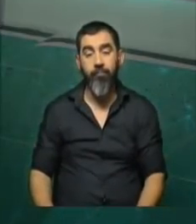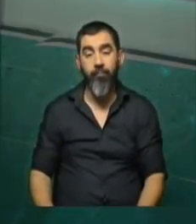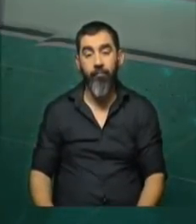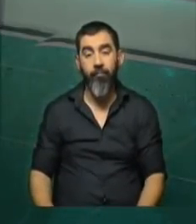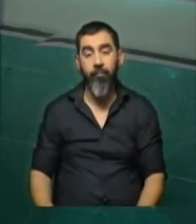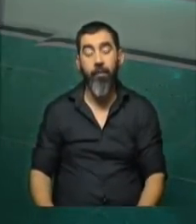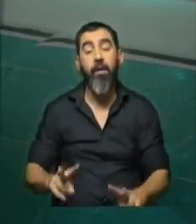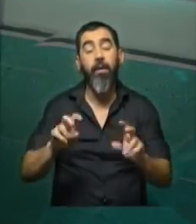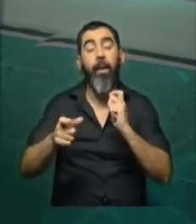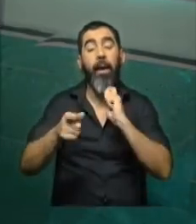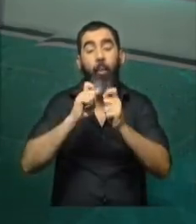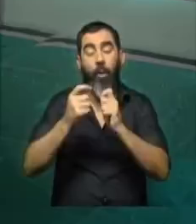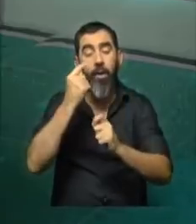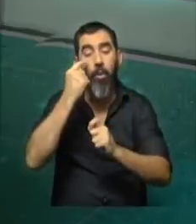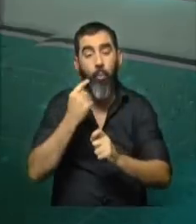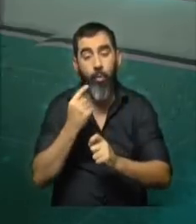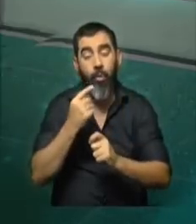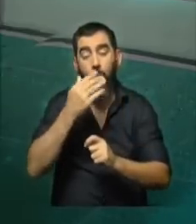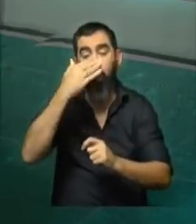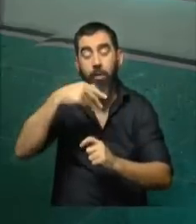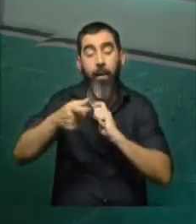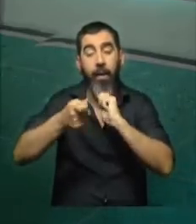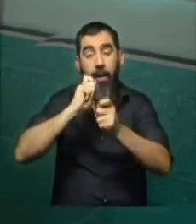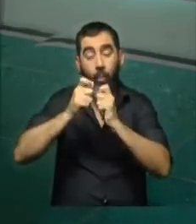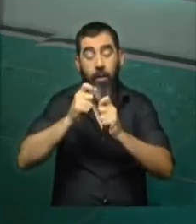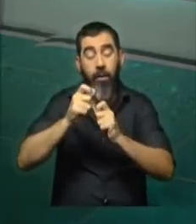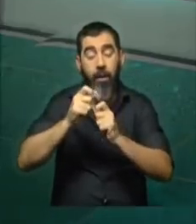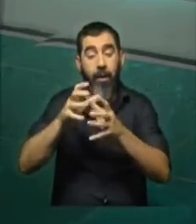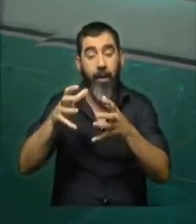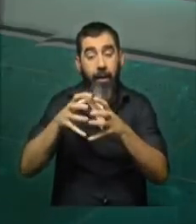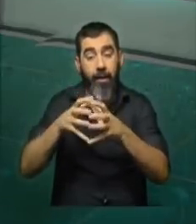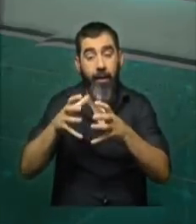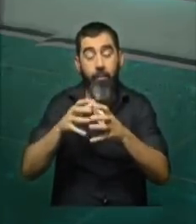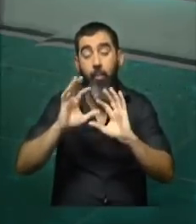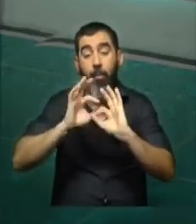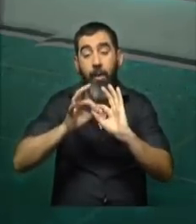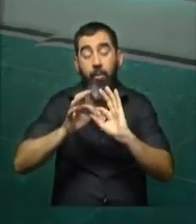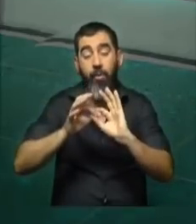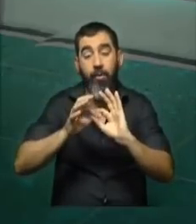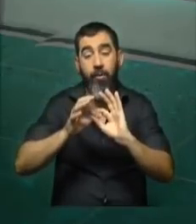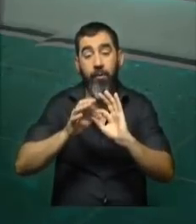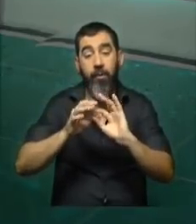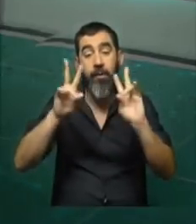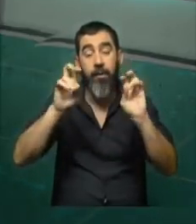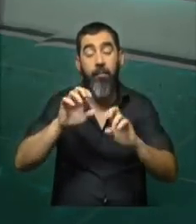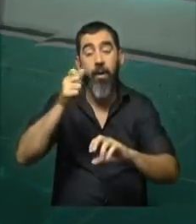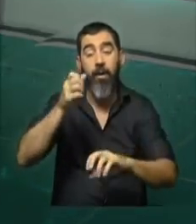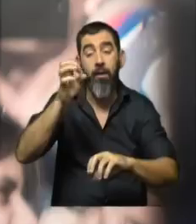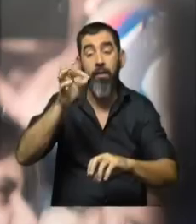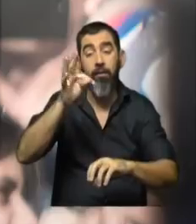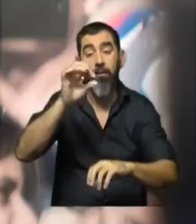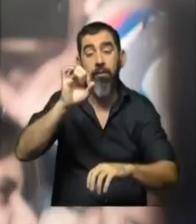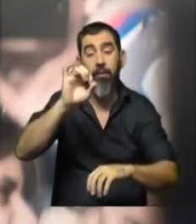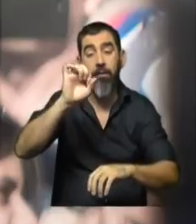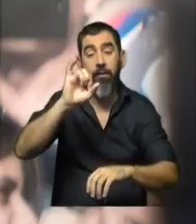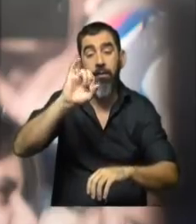Vamos a hablar de encuestas de números porque la última encuesta de Equipos conocida este miércoles mostró que el caso Astesiano hizo